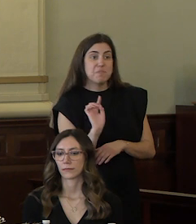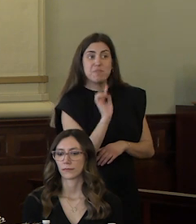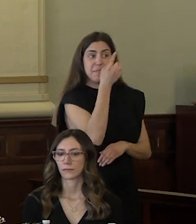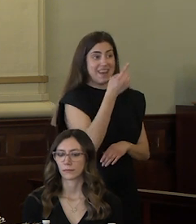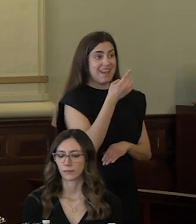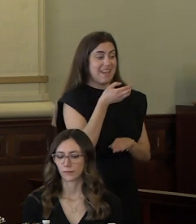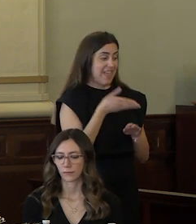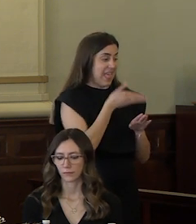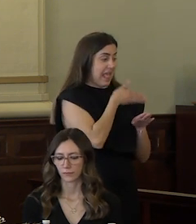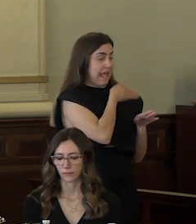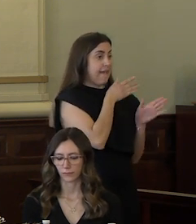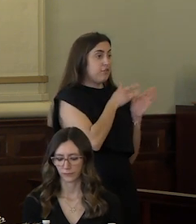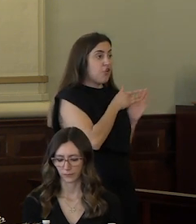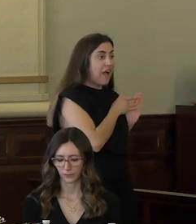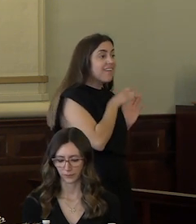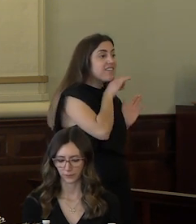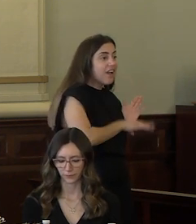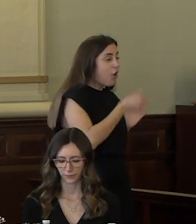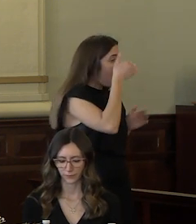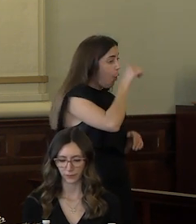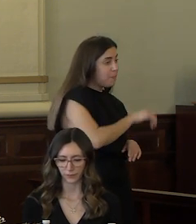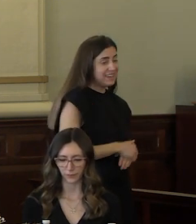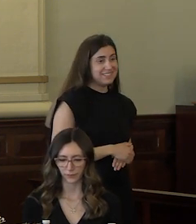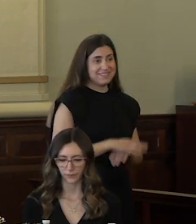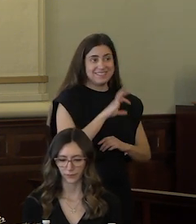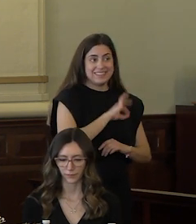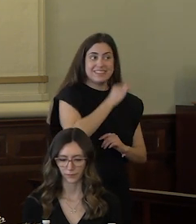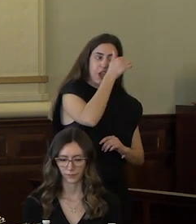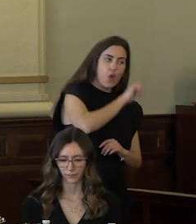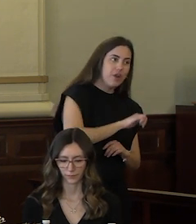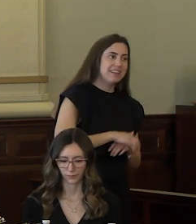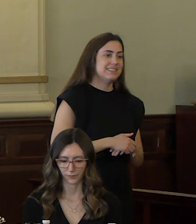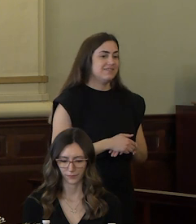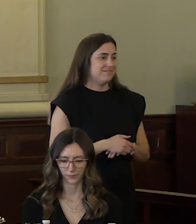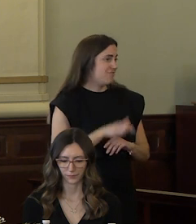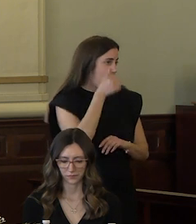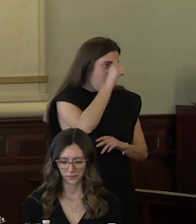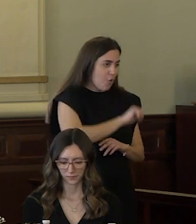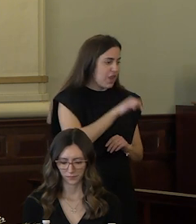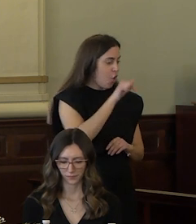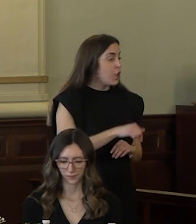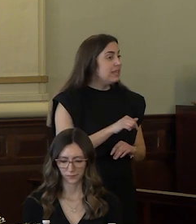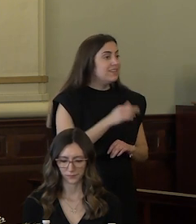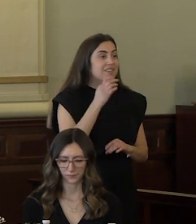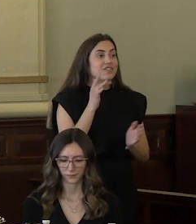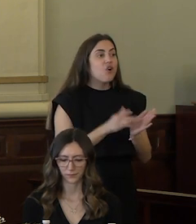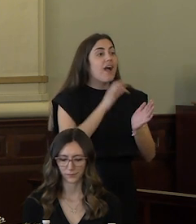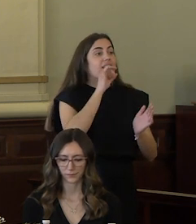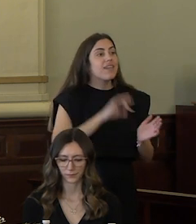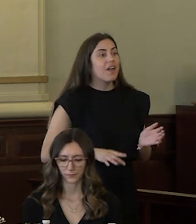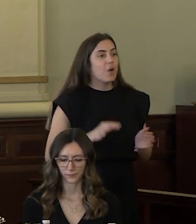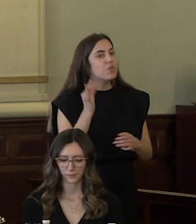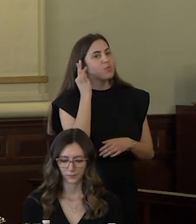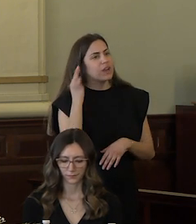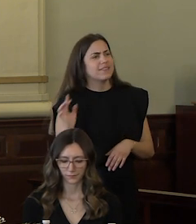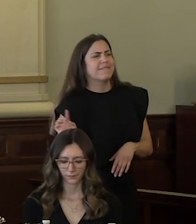sido señores, caballeros, varones, pero hoy nos viene la primera mujer. Y